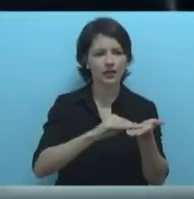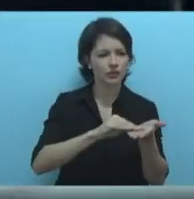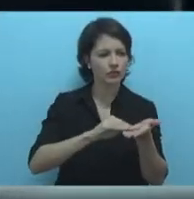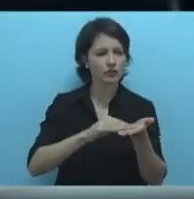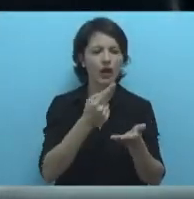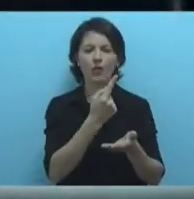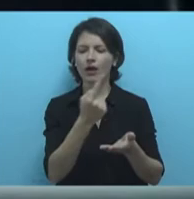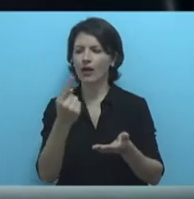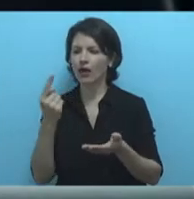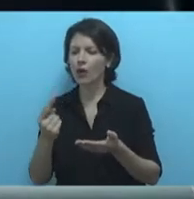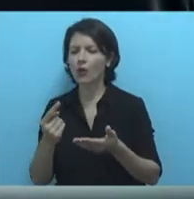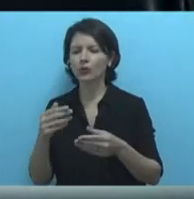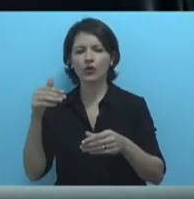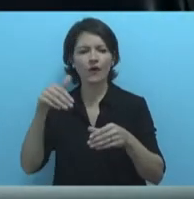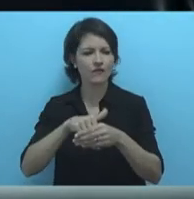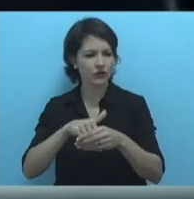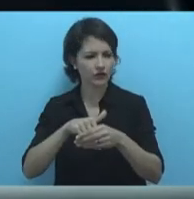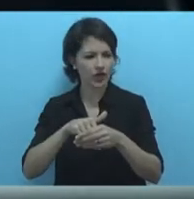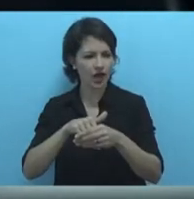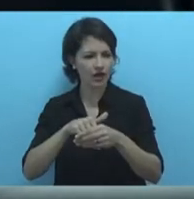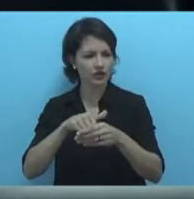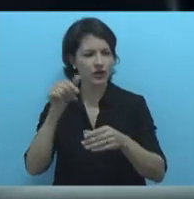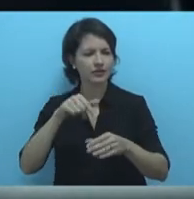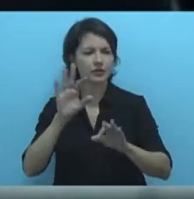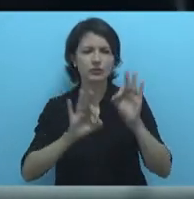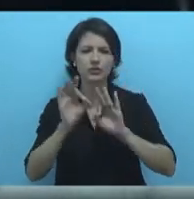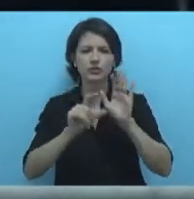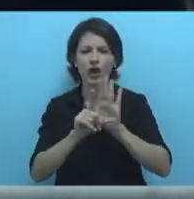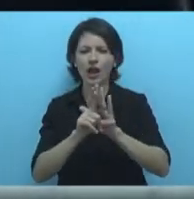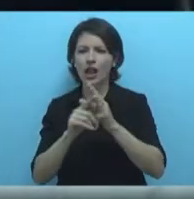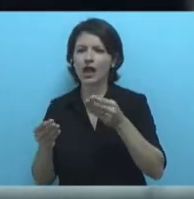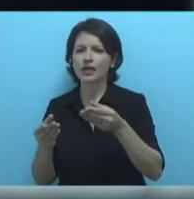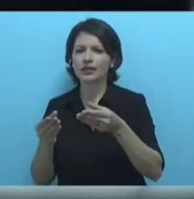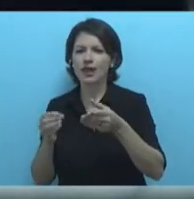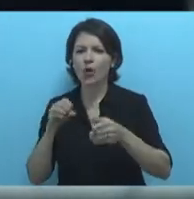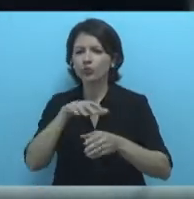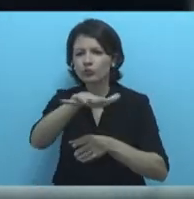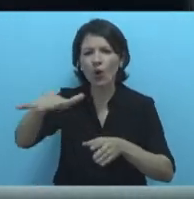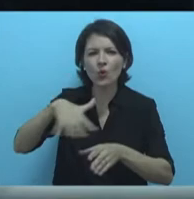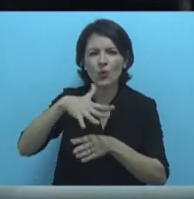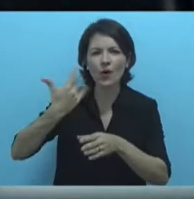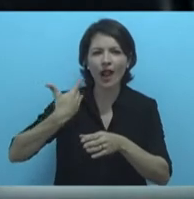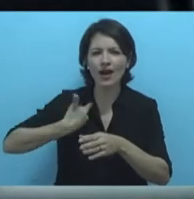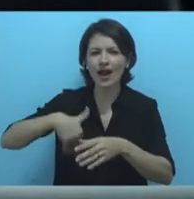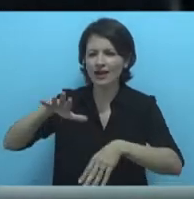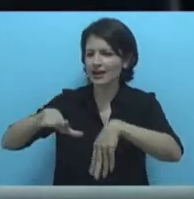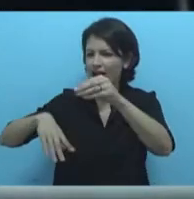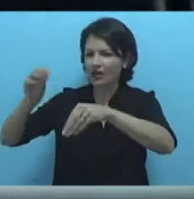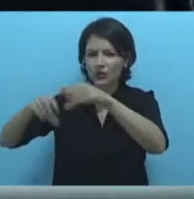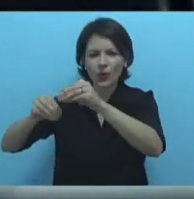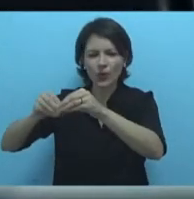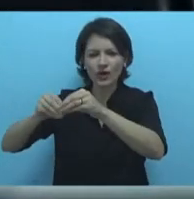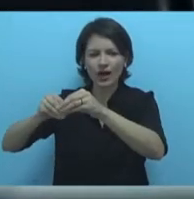posibilitaron esta votación de esta reserva que se incorpora como otras más al sistema